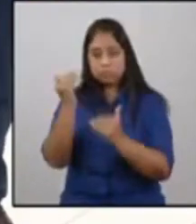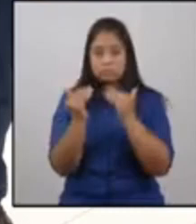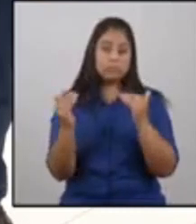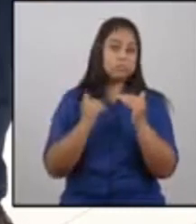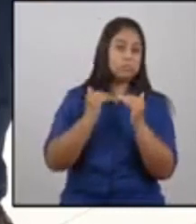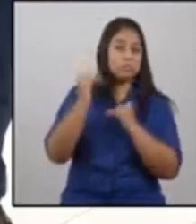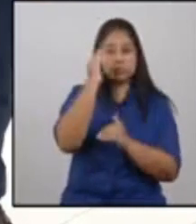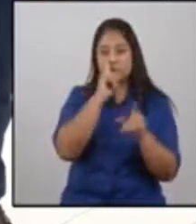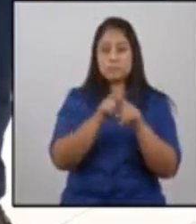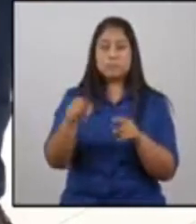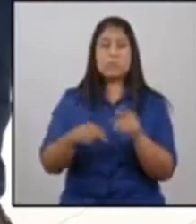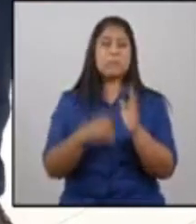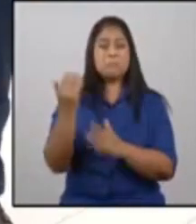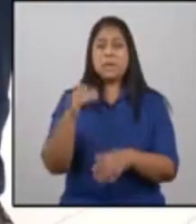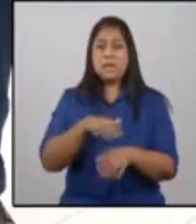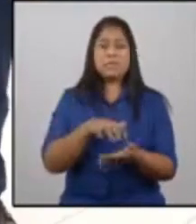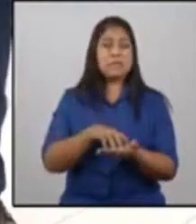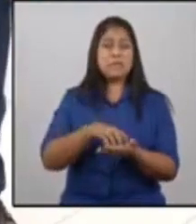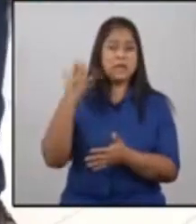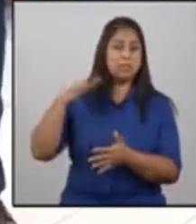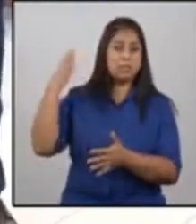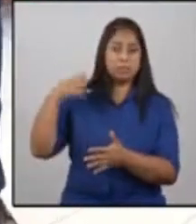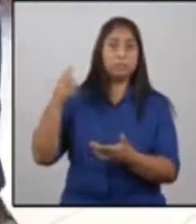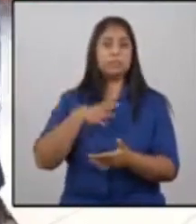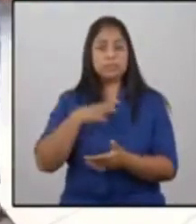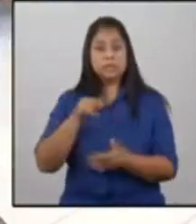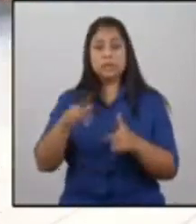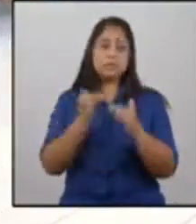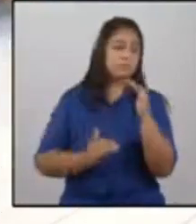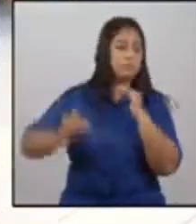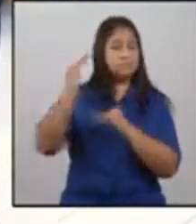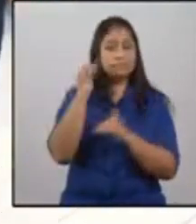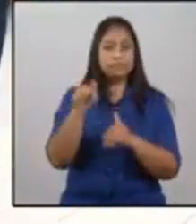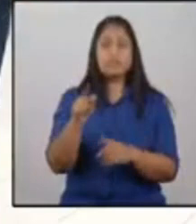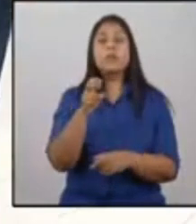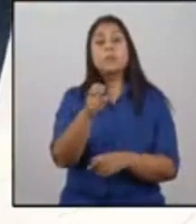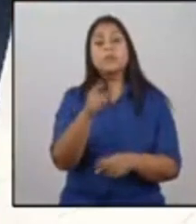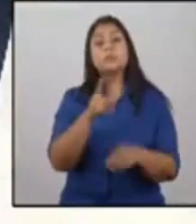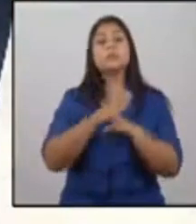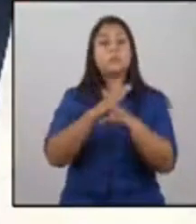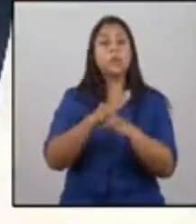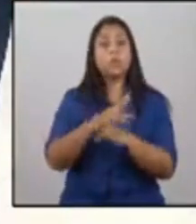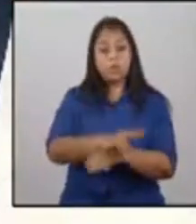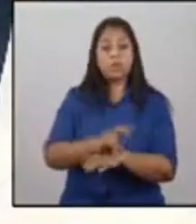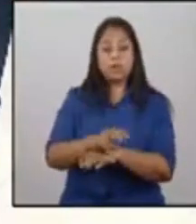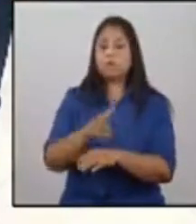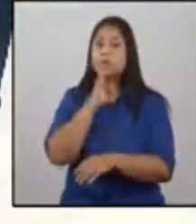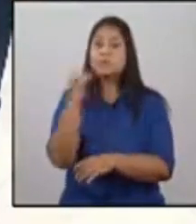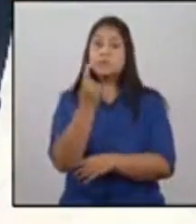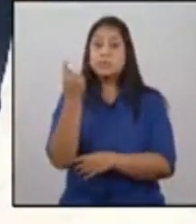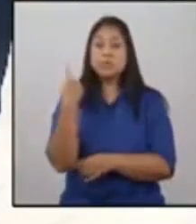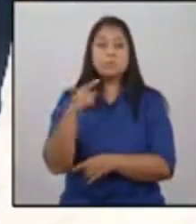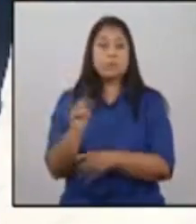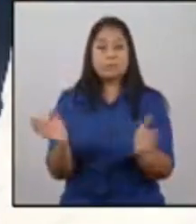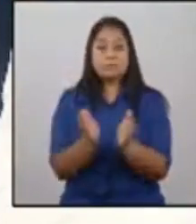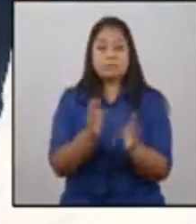grandes deficiencias que hemos tenido en la productividad del país. Por eso es que el seguro agrícola es tan importante para el pequeño